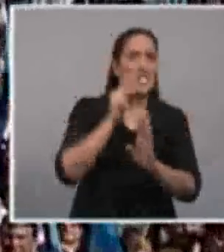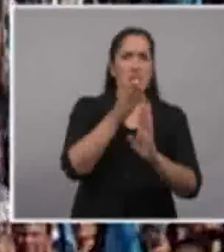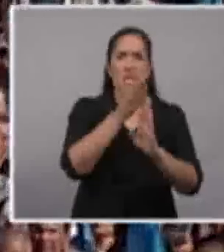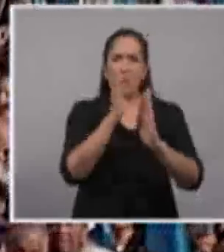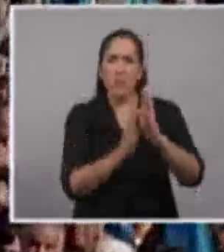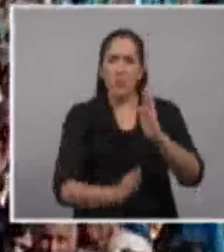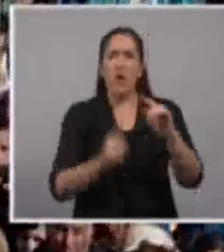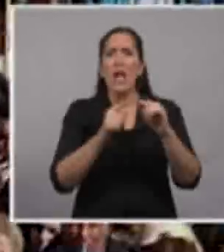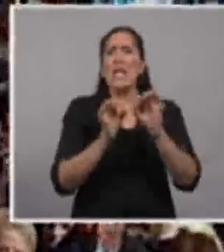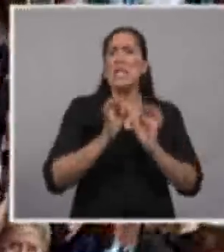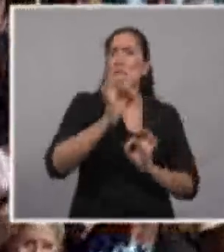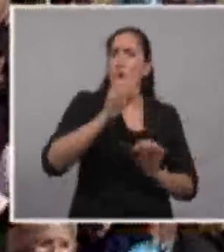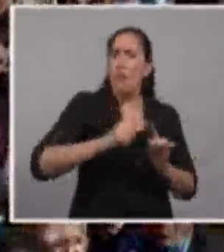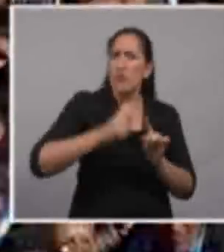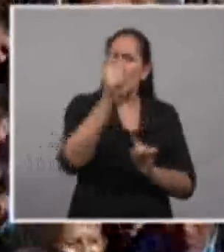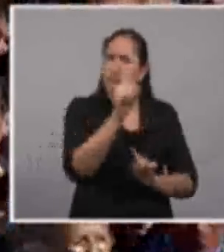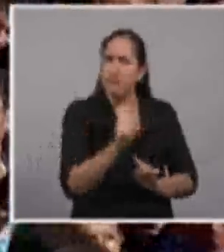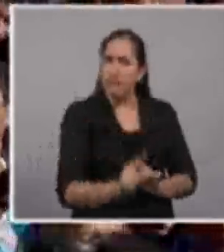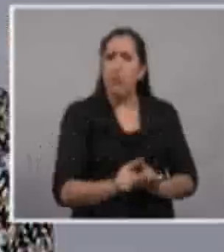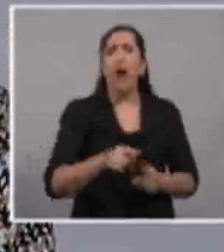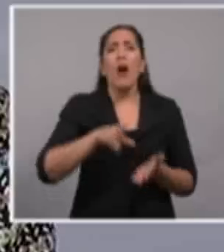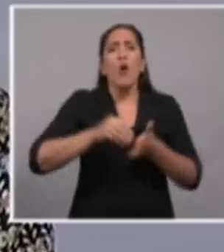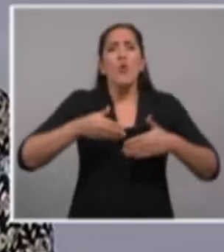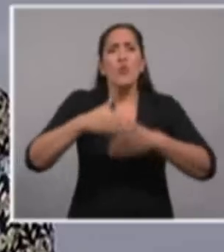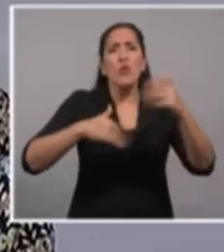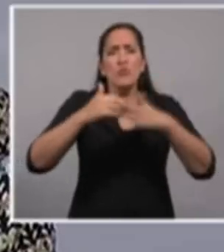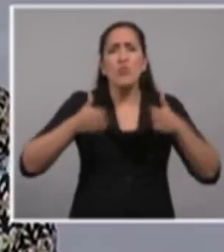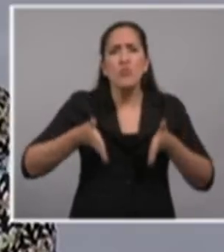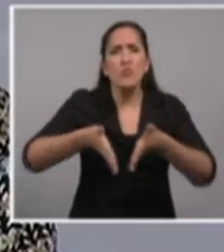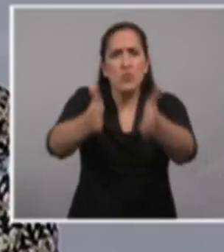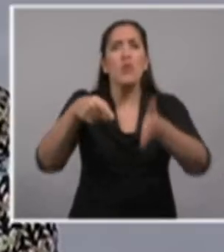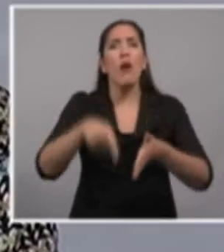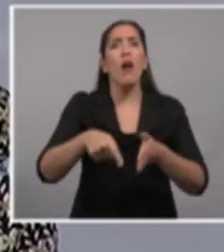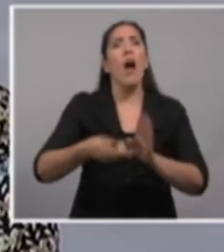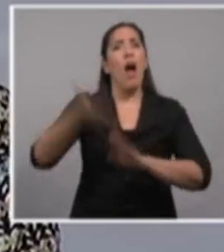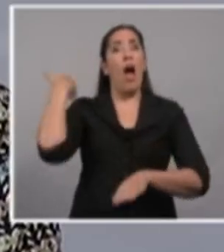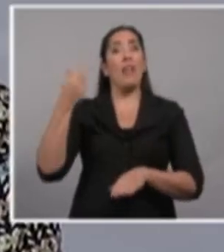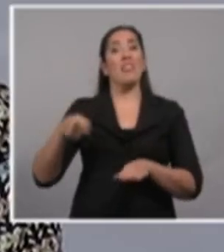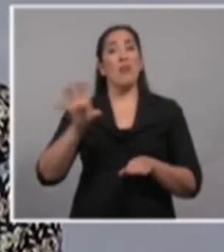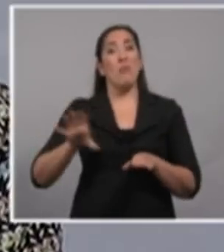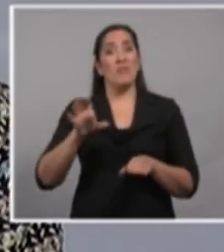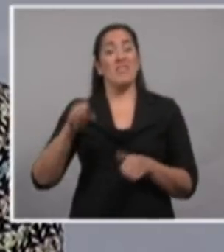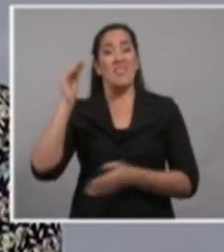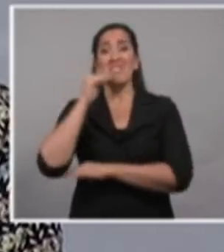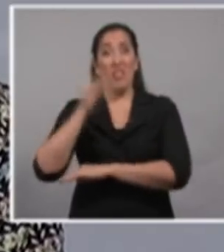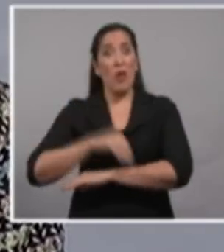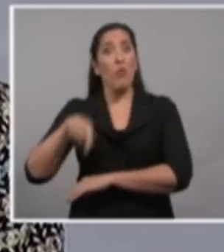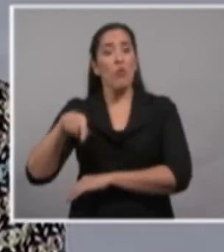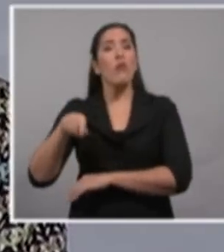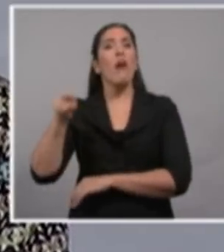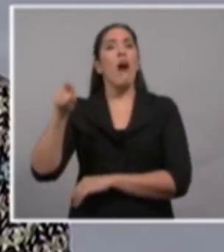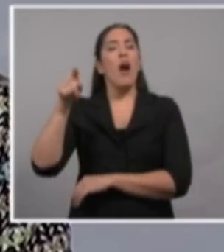los únicos kilómetros que teníamos construidos los había hecho Néstor cuando era gobernador.